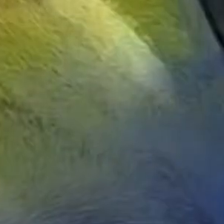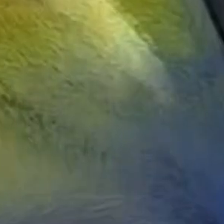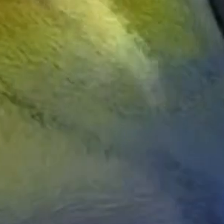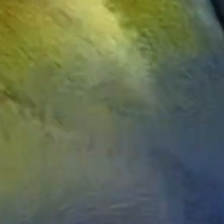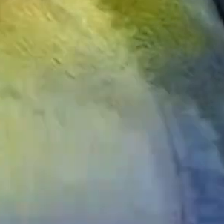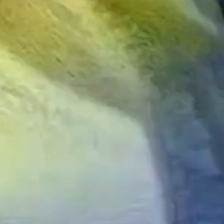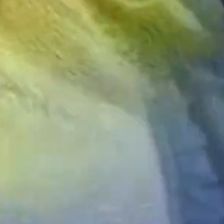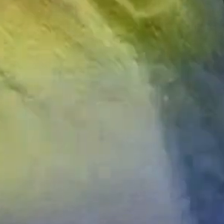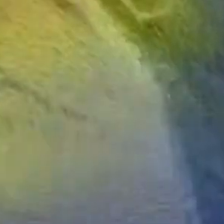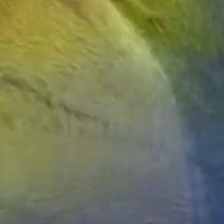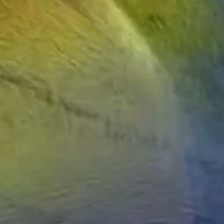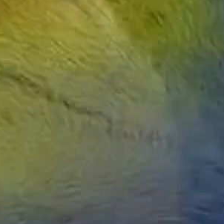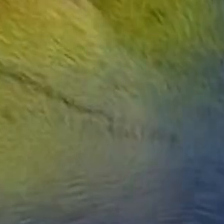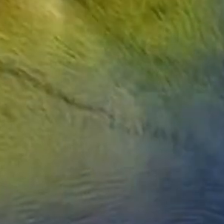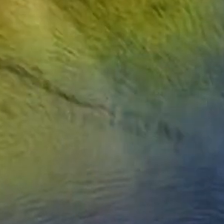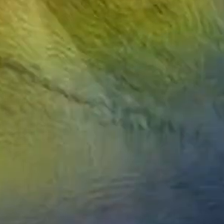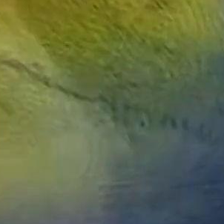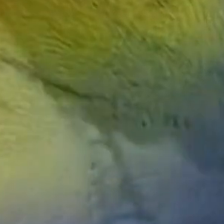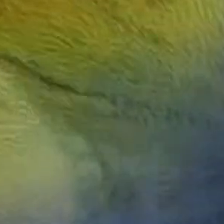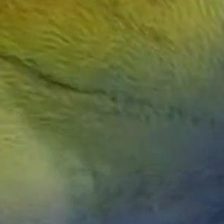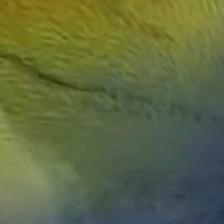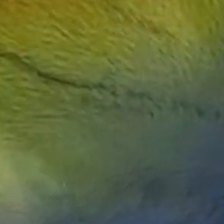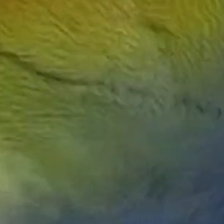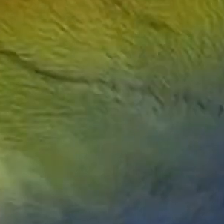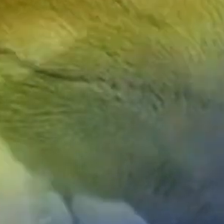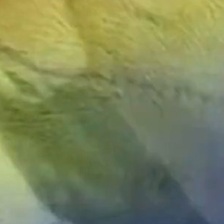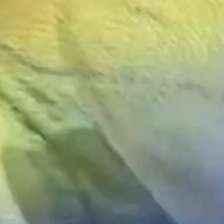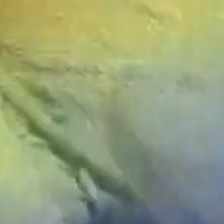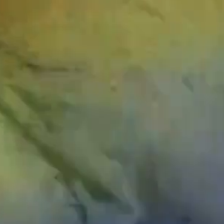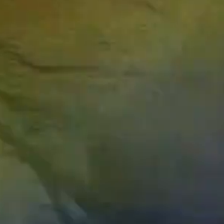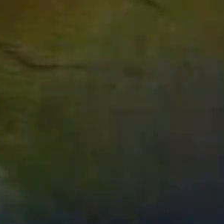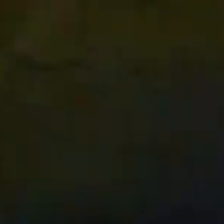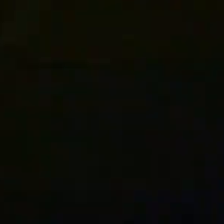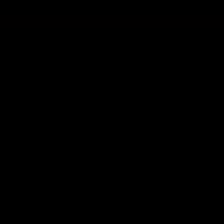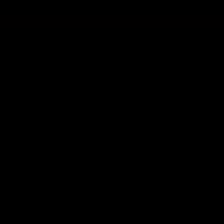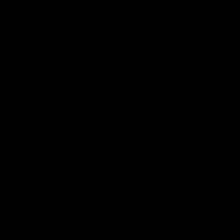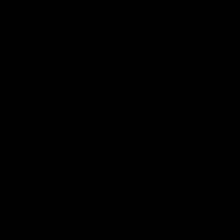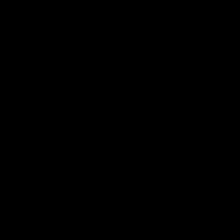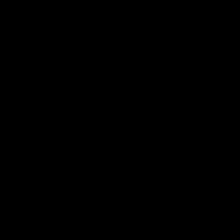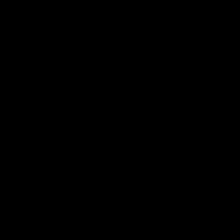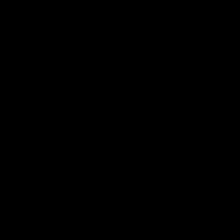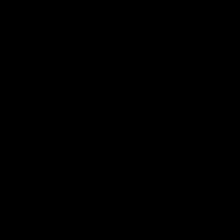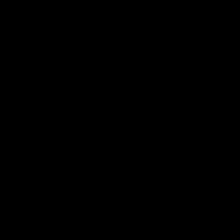Solo por 13. Costa Rica Televisión.